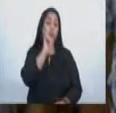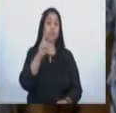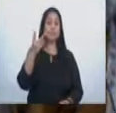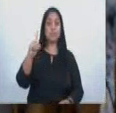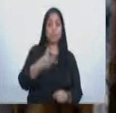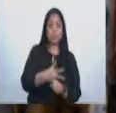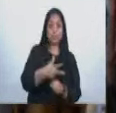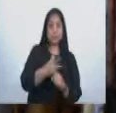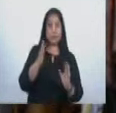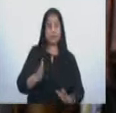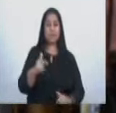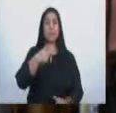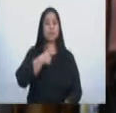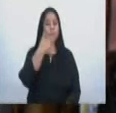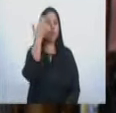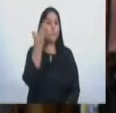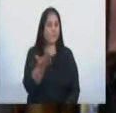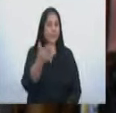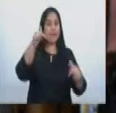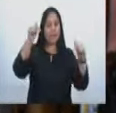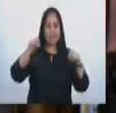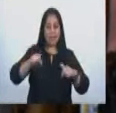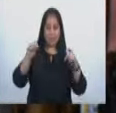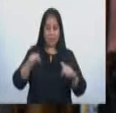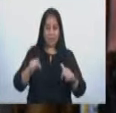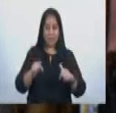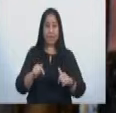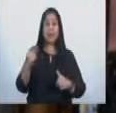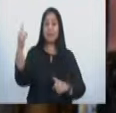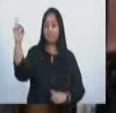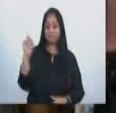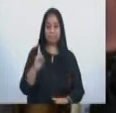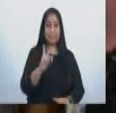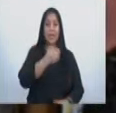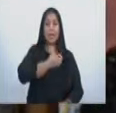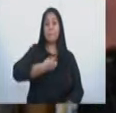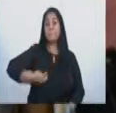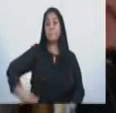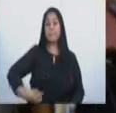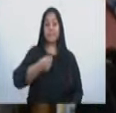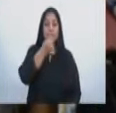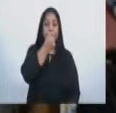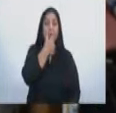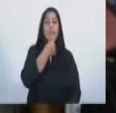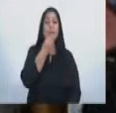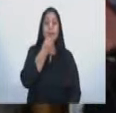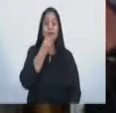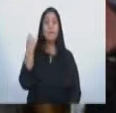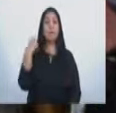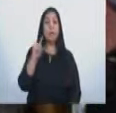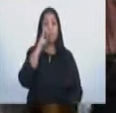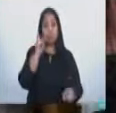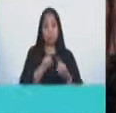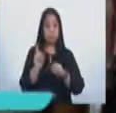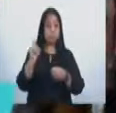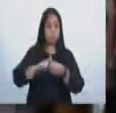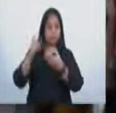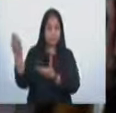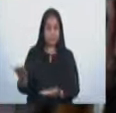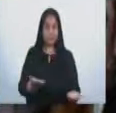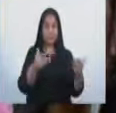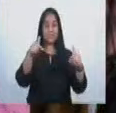guatemaltecas voy a solicitar en este momento al presidente pralo que ingrese